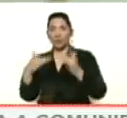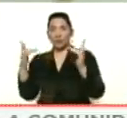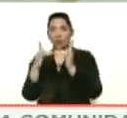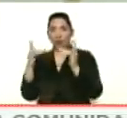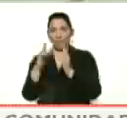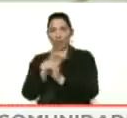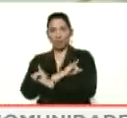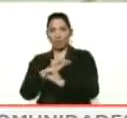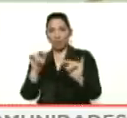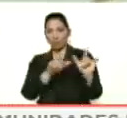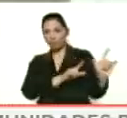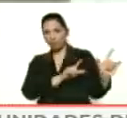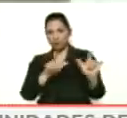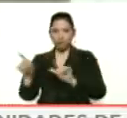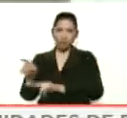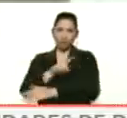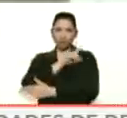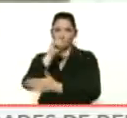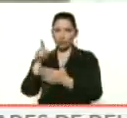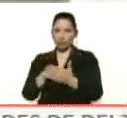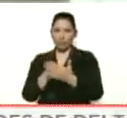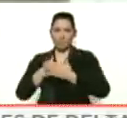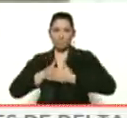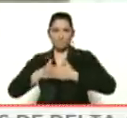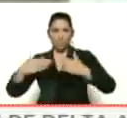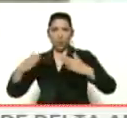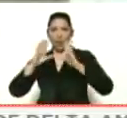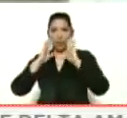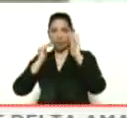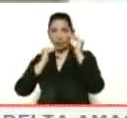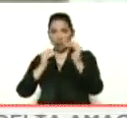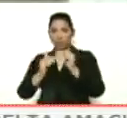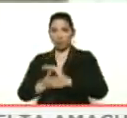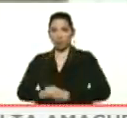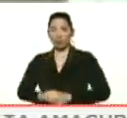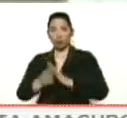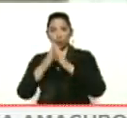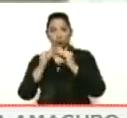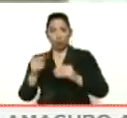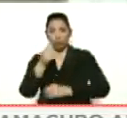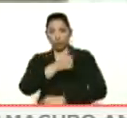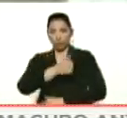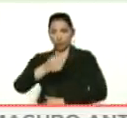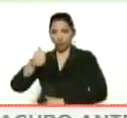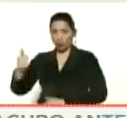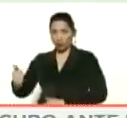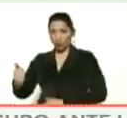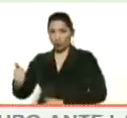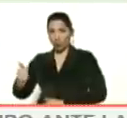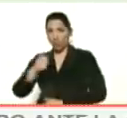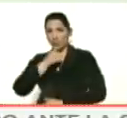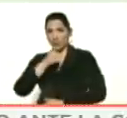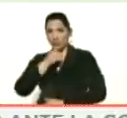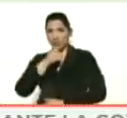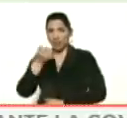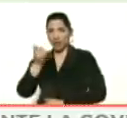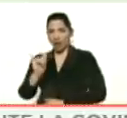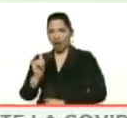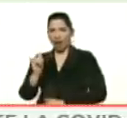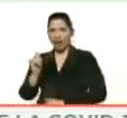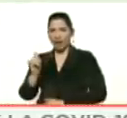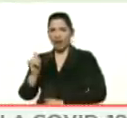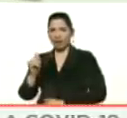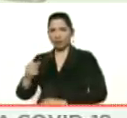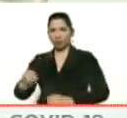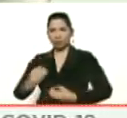están completamente dispuestas para atender a todas y a todos quienes presenten una infección